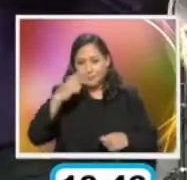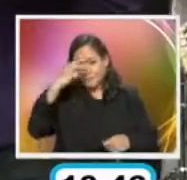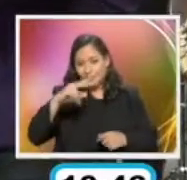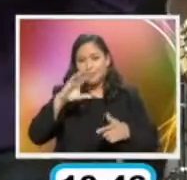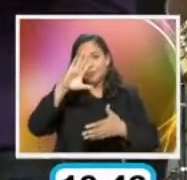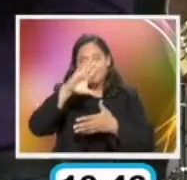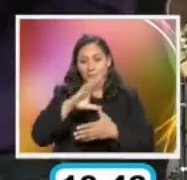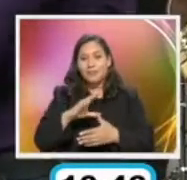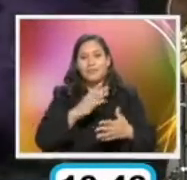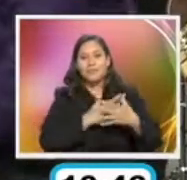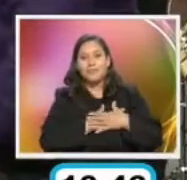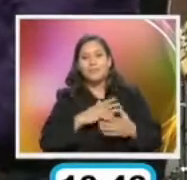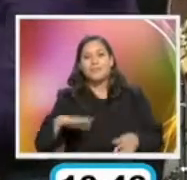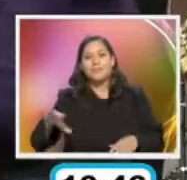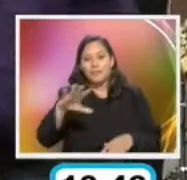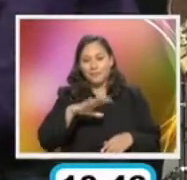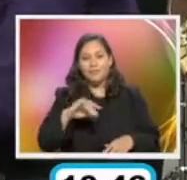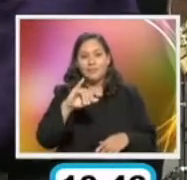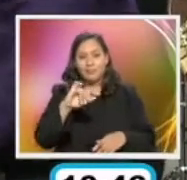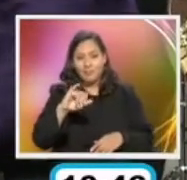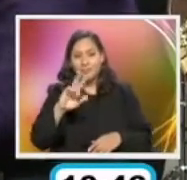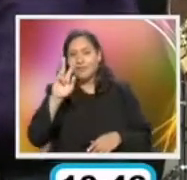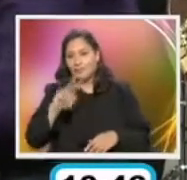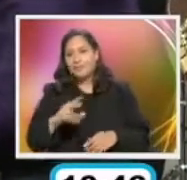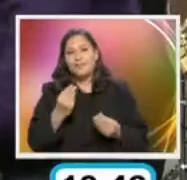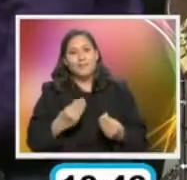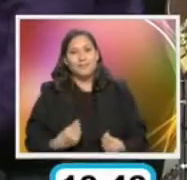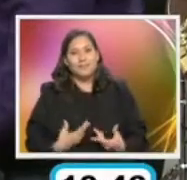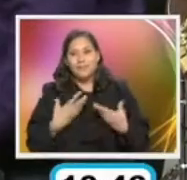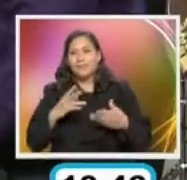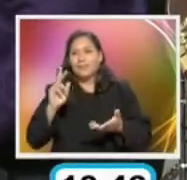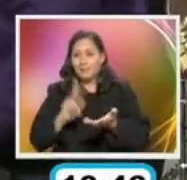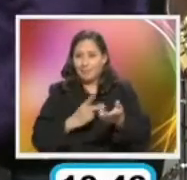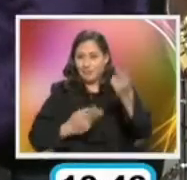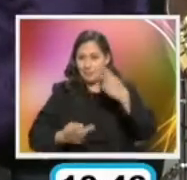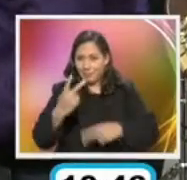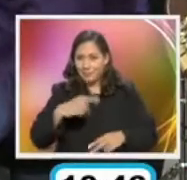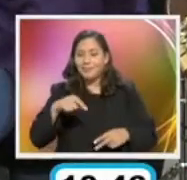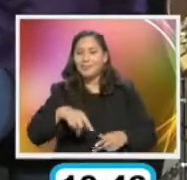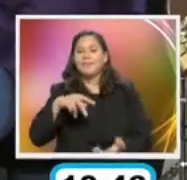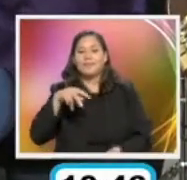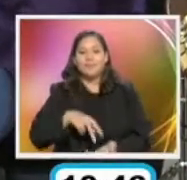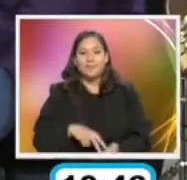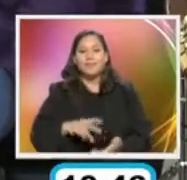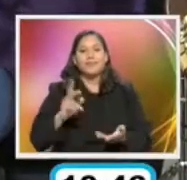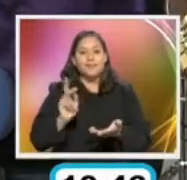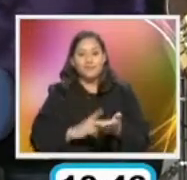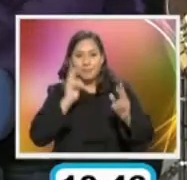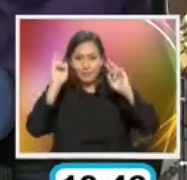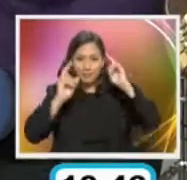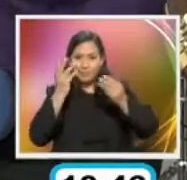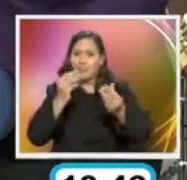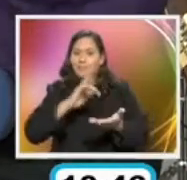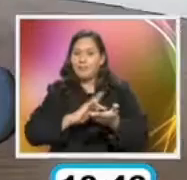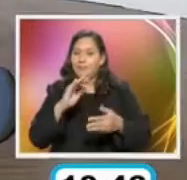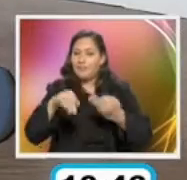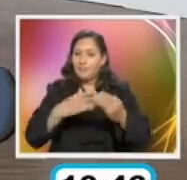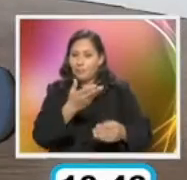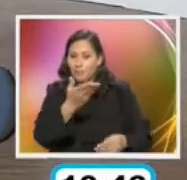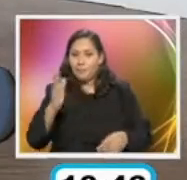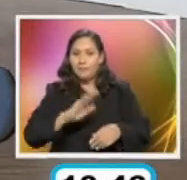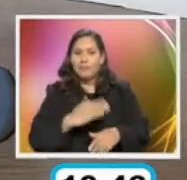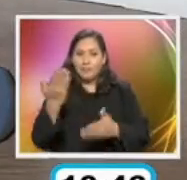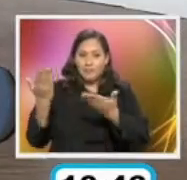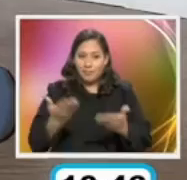toda Latinoamérica, Amor de Barrio, ¿no? Así es, pues la verdad, súper emocionados de volver a los escenarios, de volverlos a visitar. Muchas gracias a todos ustedes por